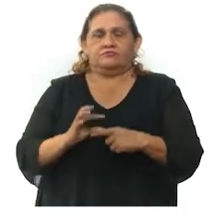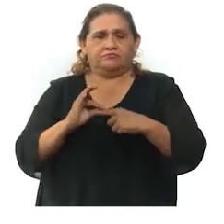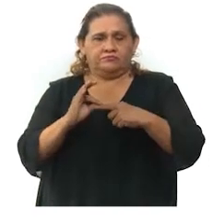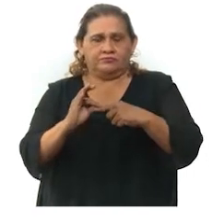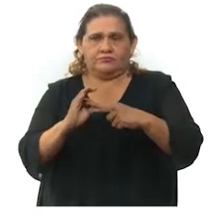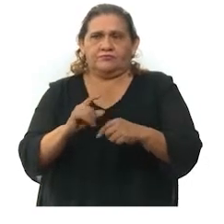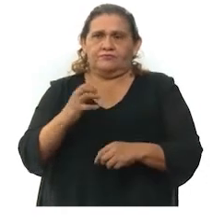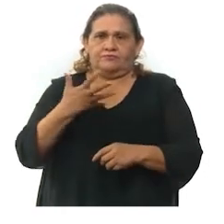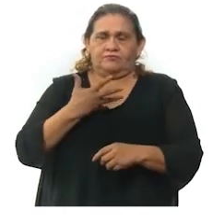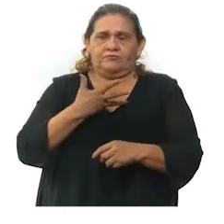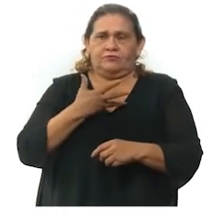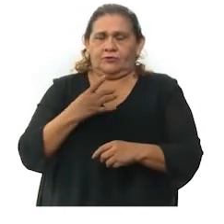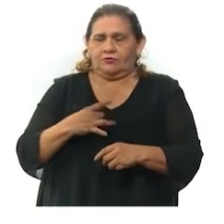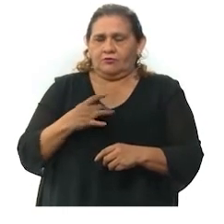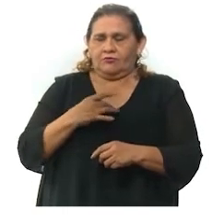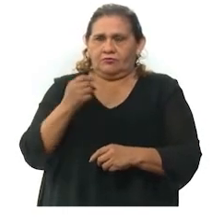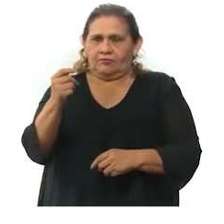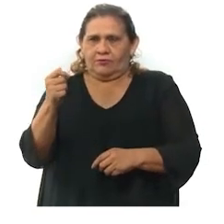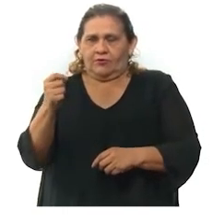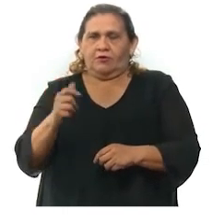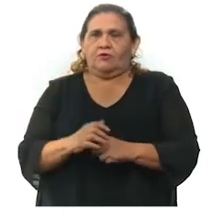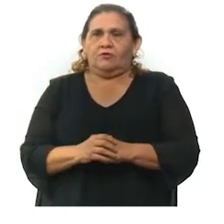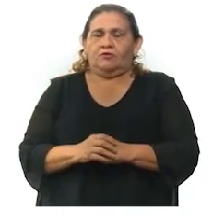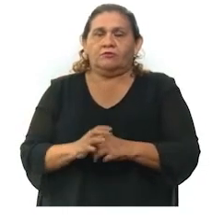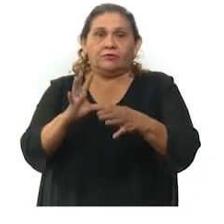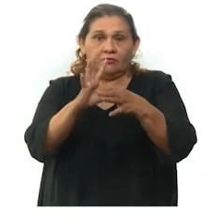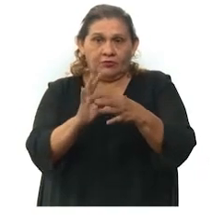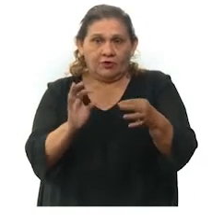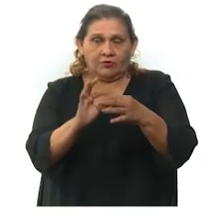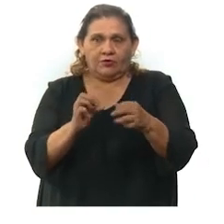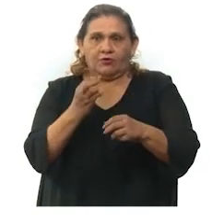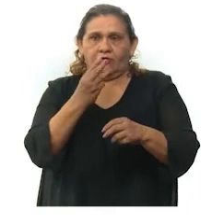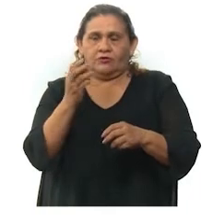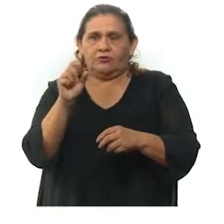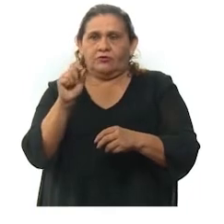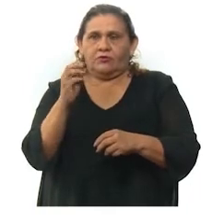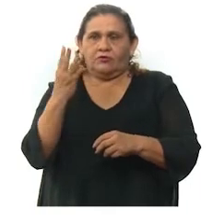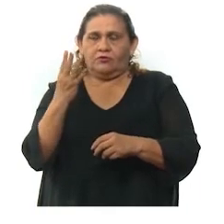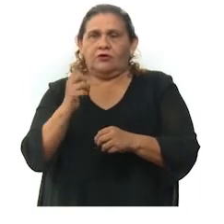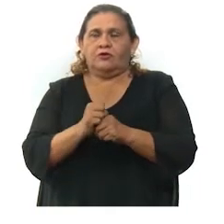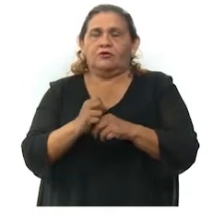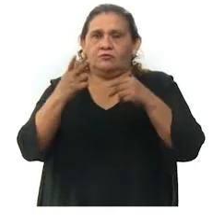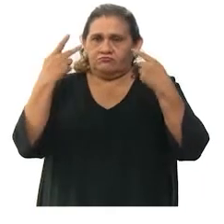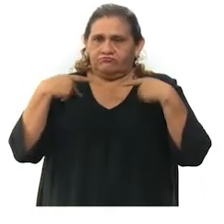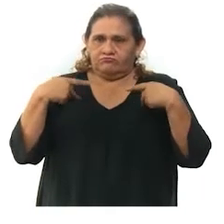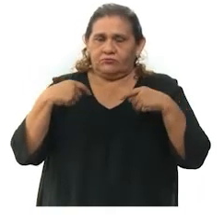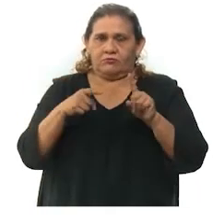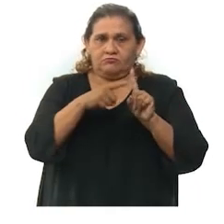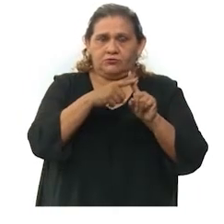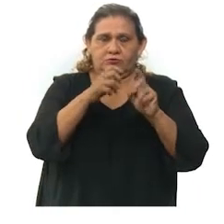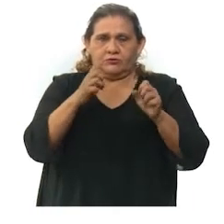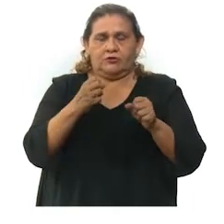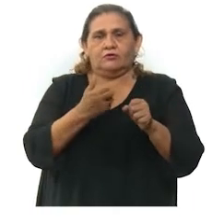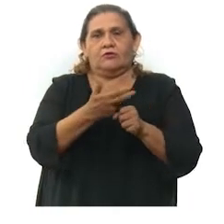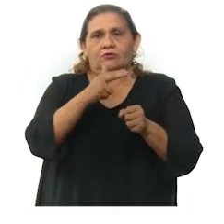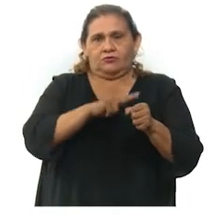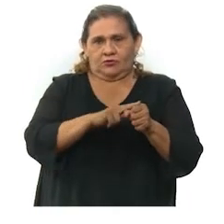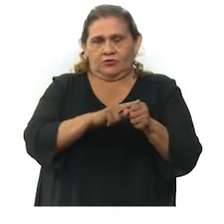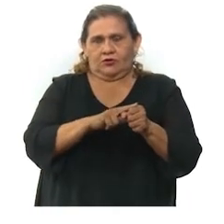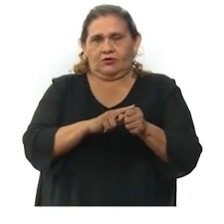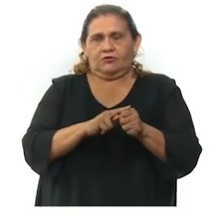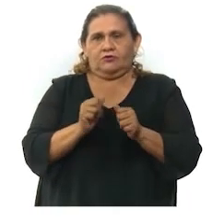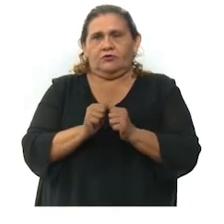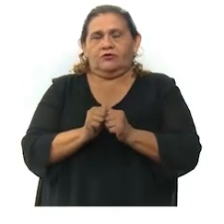Presentan síntomas leves. Como ya se mencionó, 324 de los casos positivos están en hospitales públicos